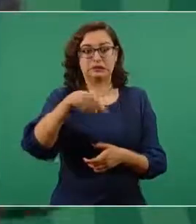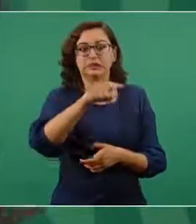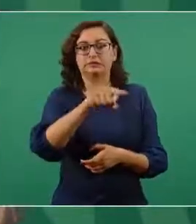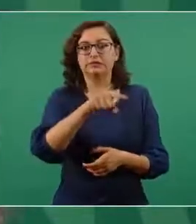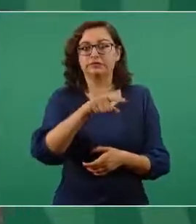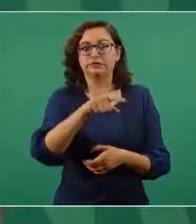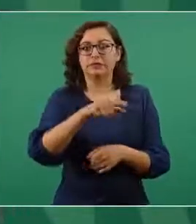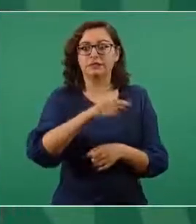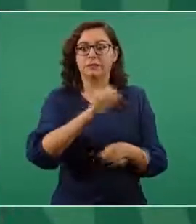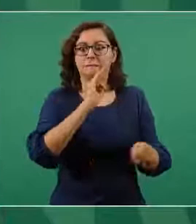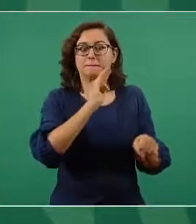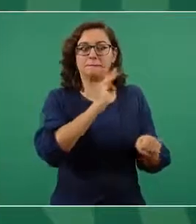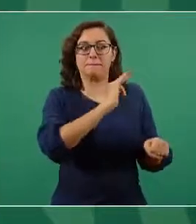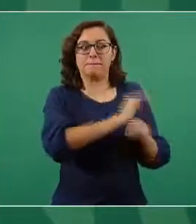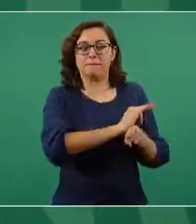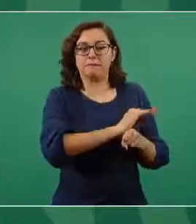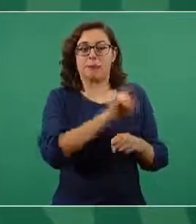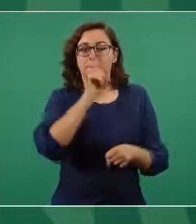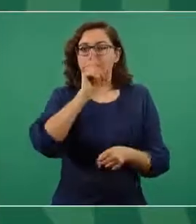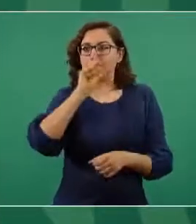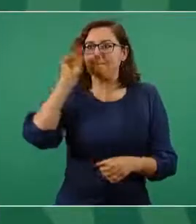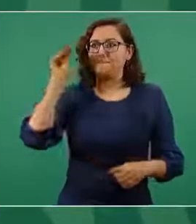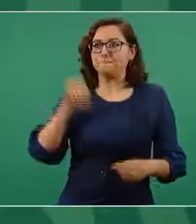decisión importante.